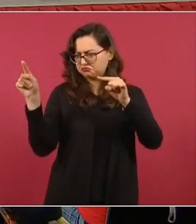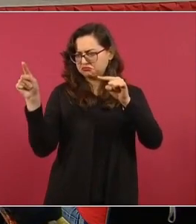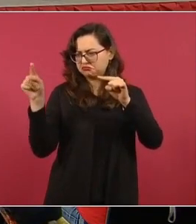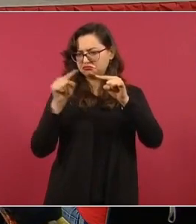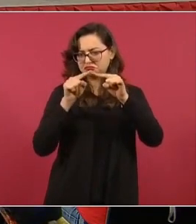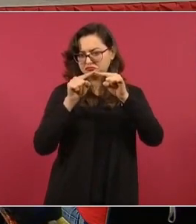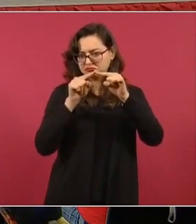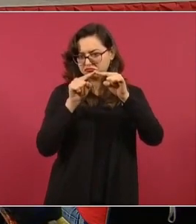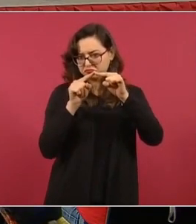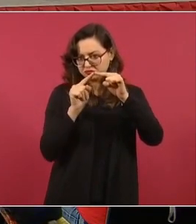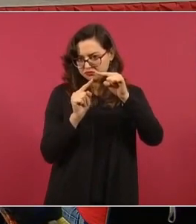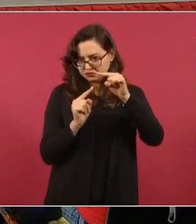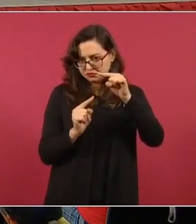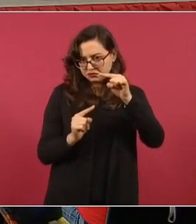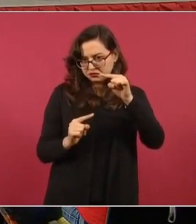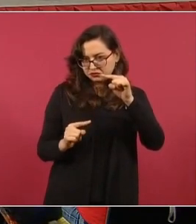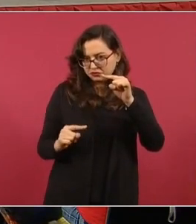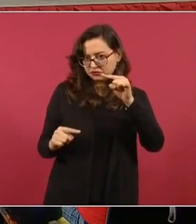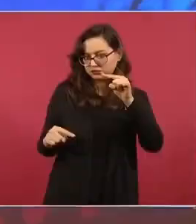empieza el límite,